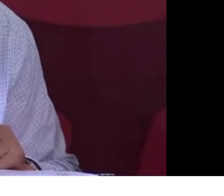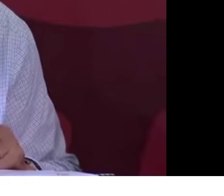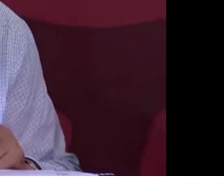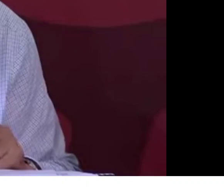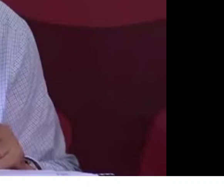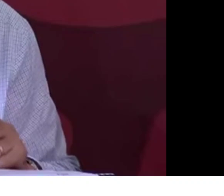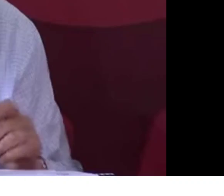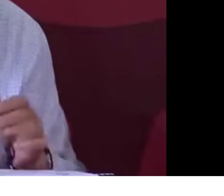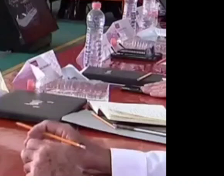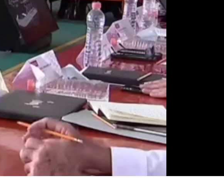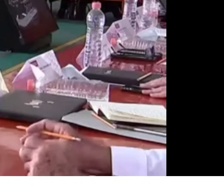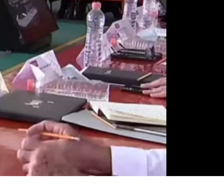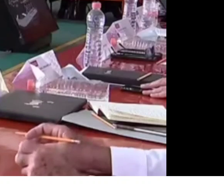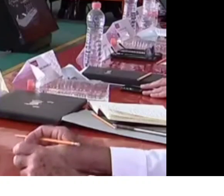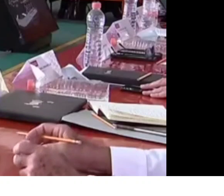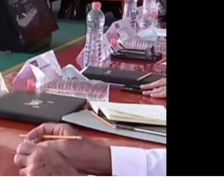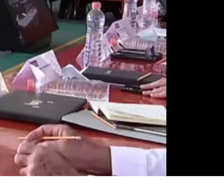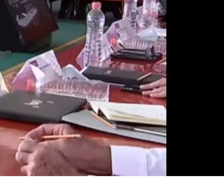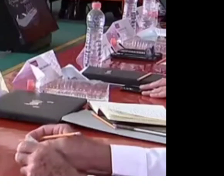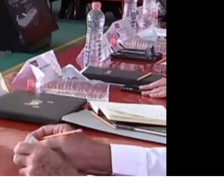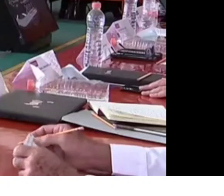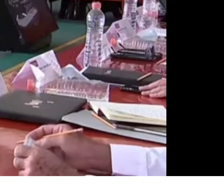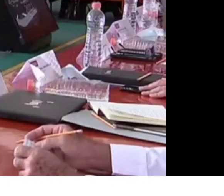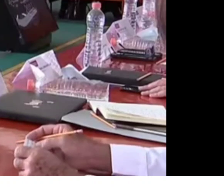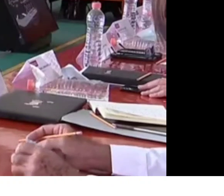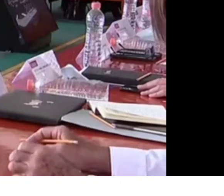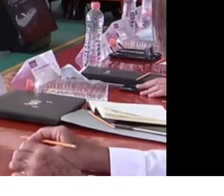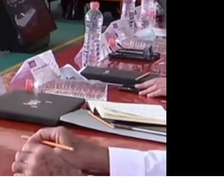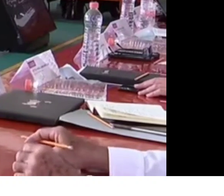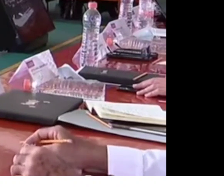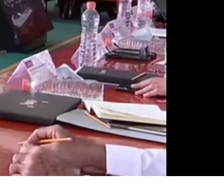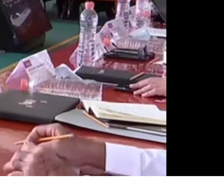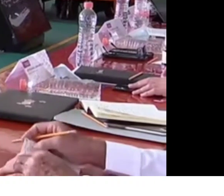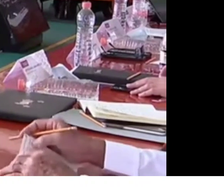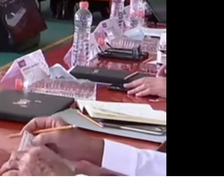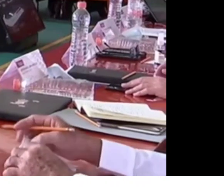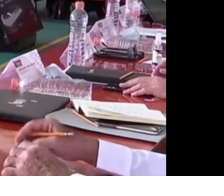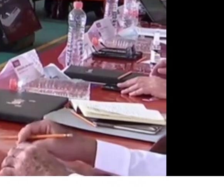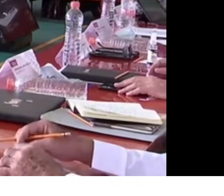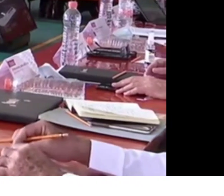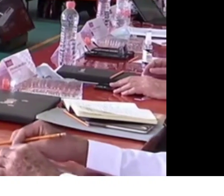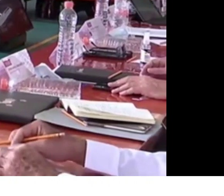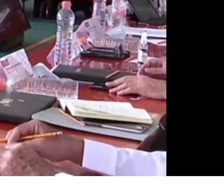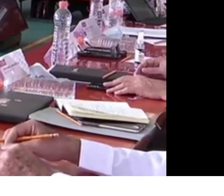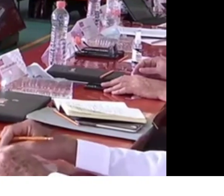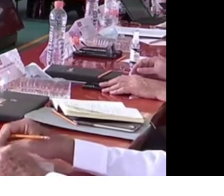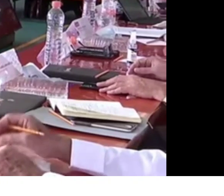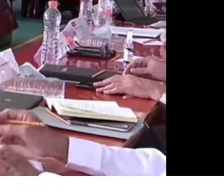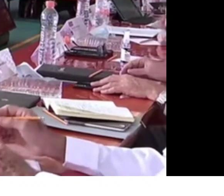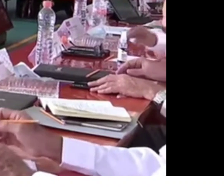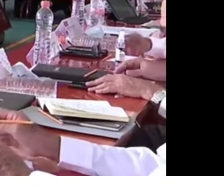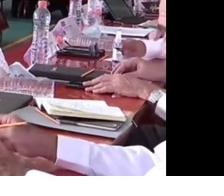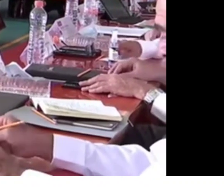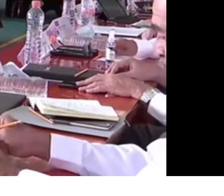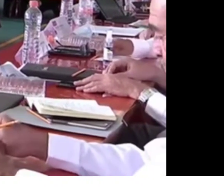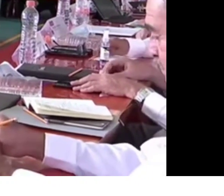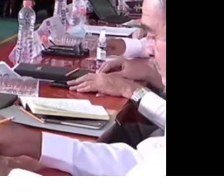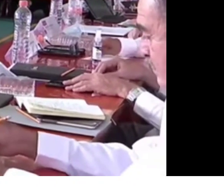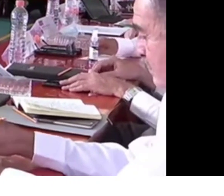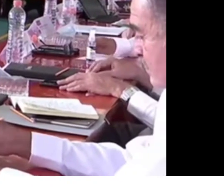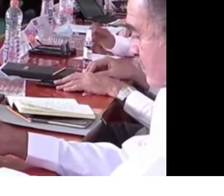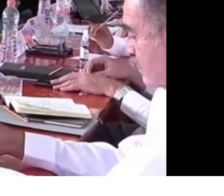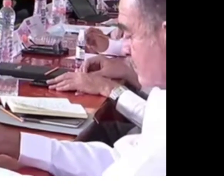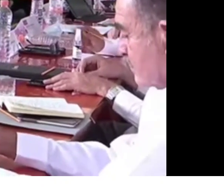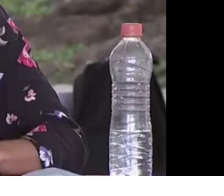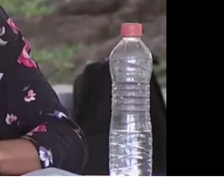su permiso, presidente, señor gobernador, informarles qué hemos venido haciendo desde la Secretaría del Trabajo y Previsión